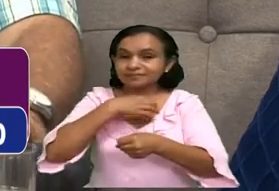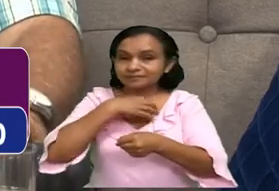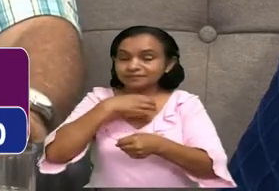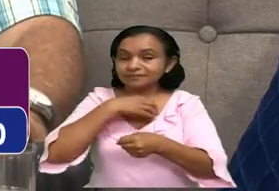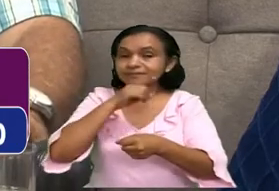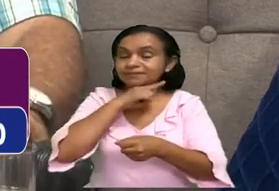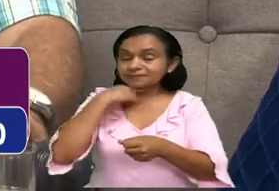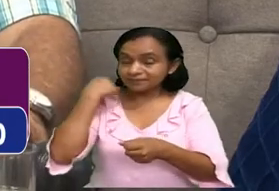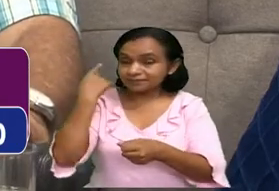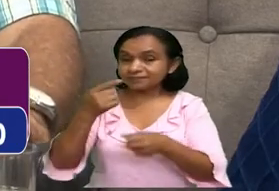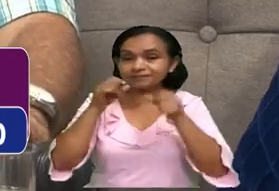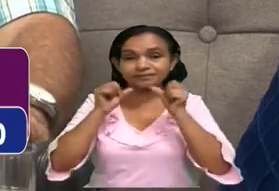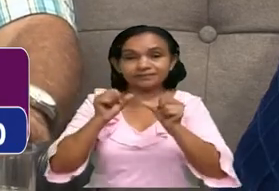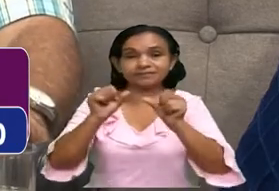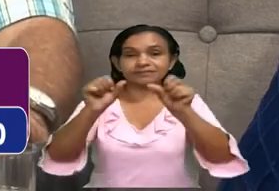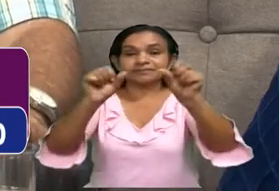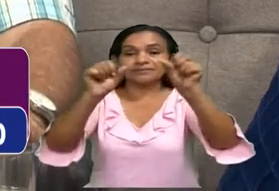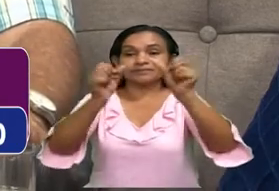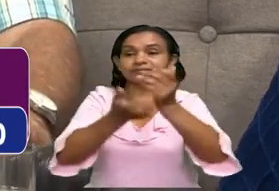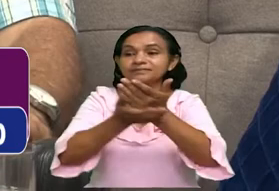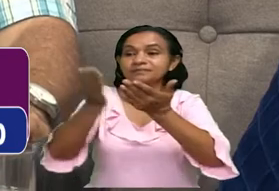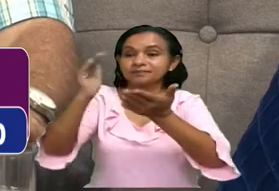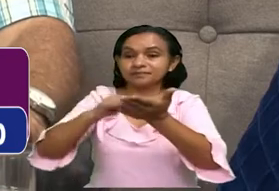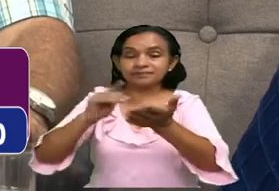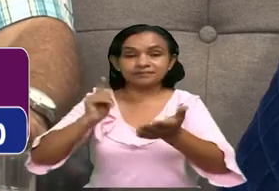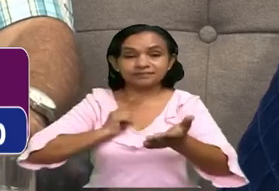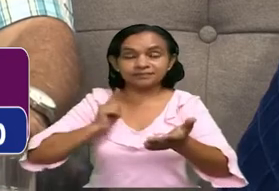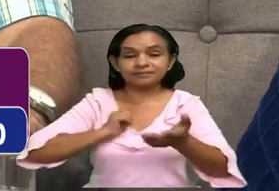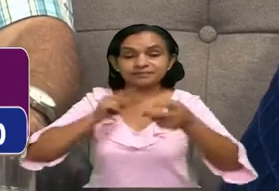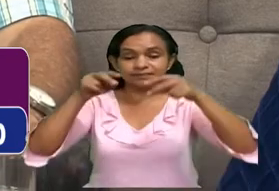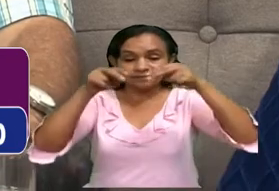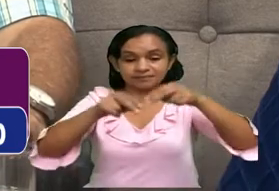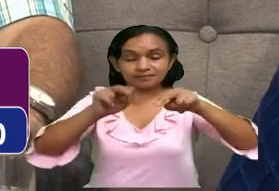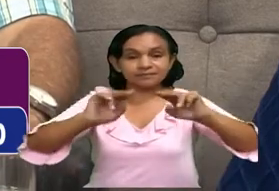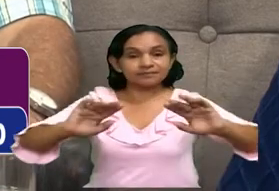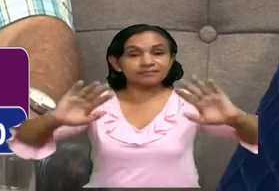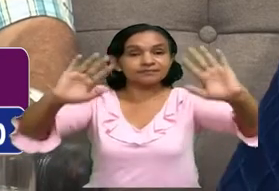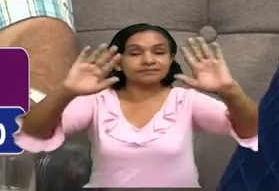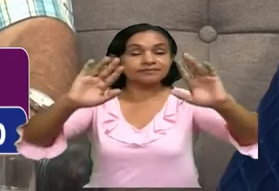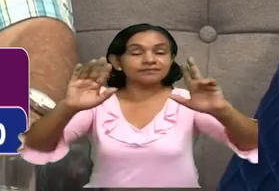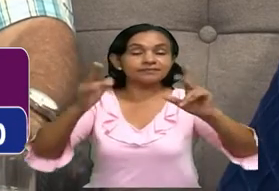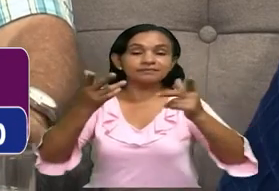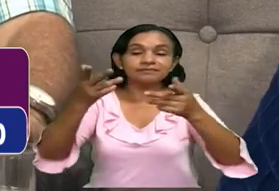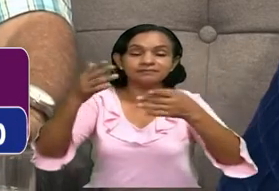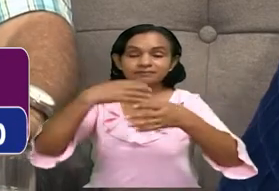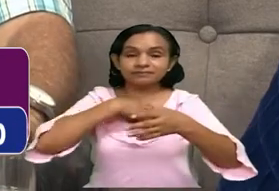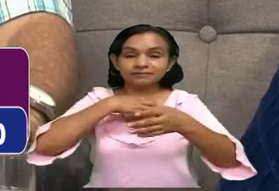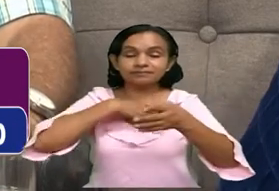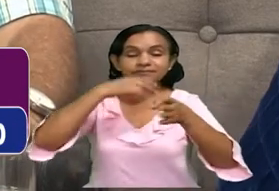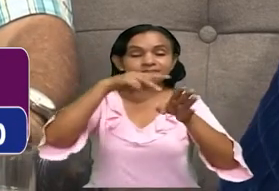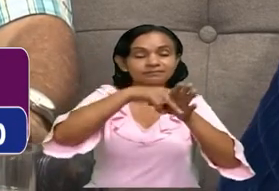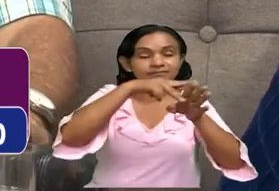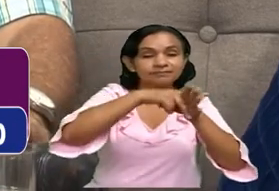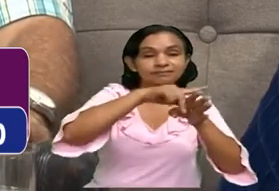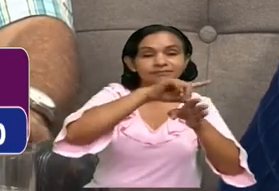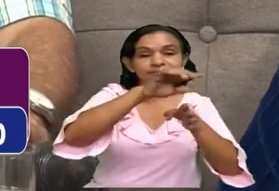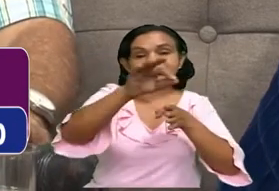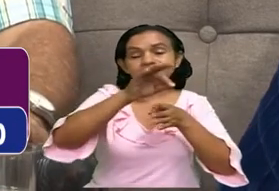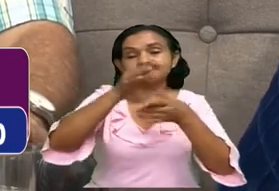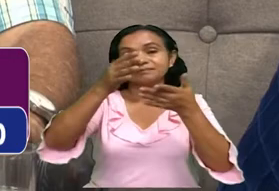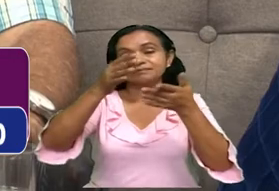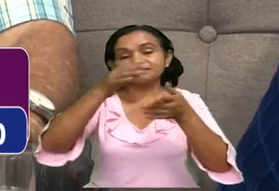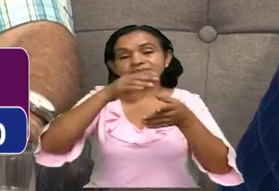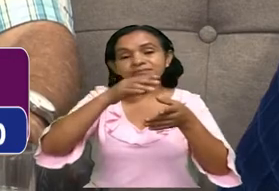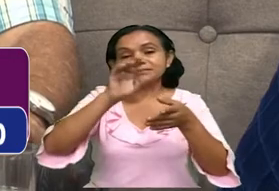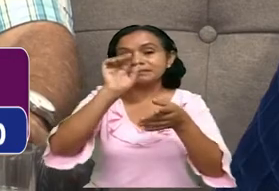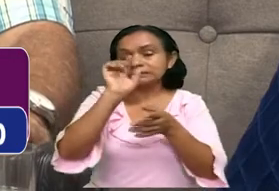continuo, más constante para la recuperación del medio ambiente en nuestra finca ganadera. Estamos hablando de casi